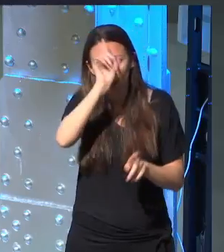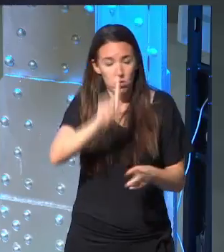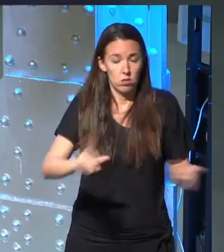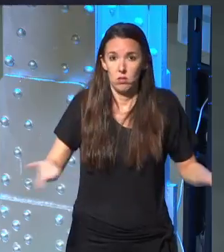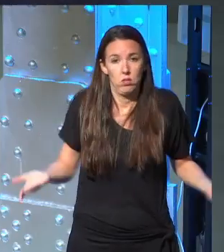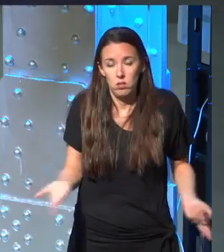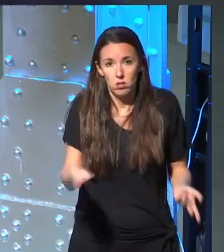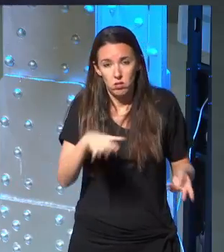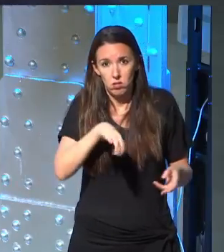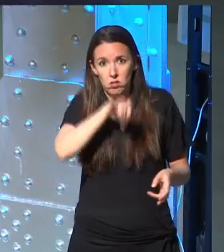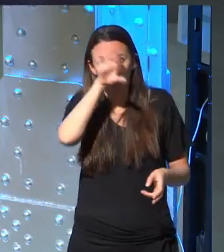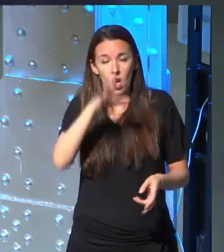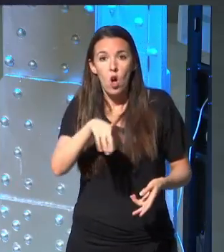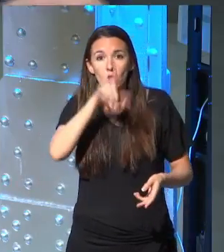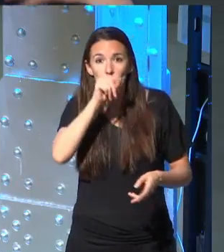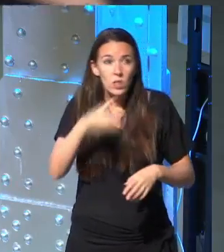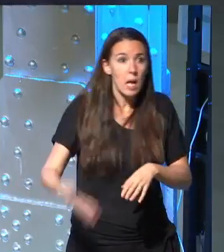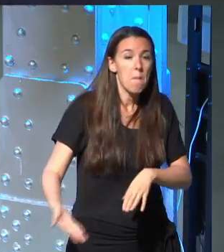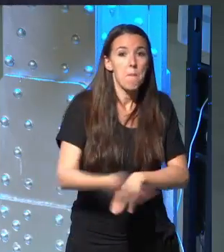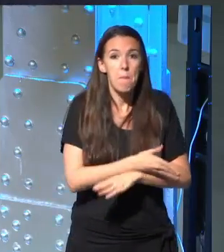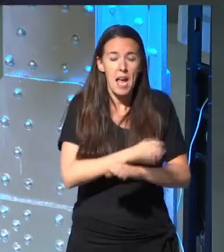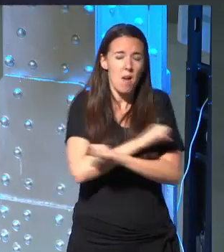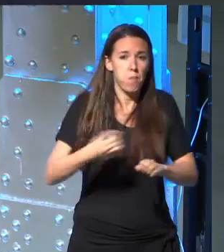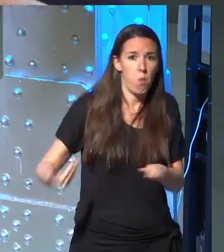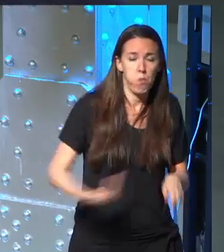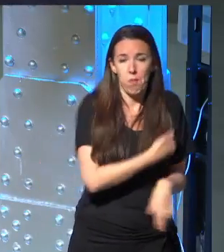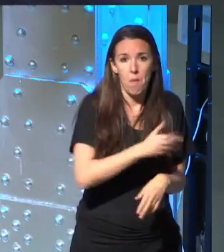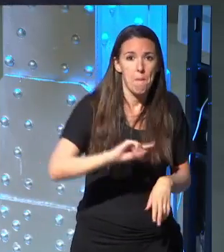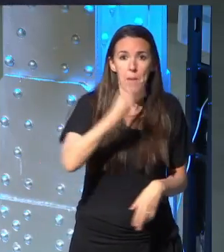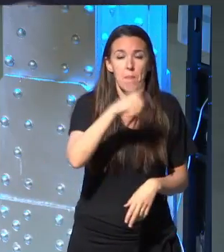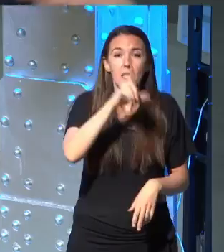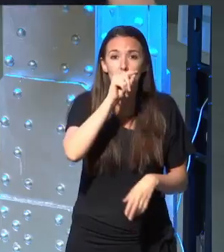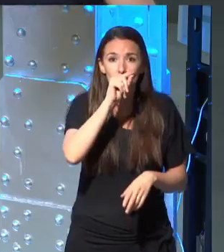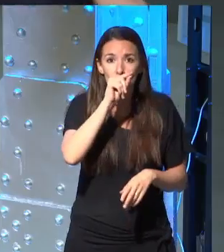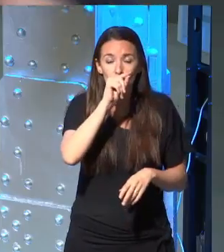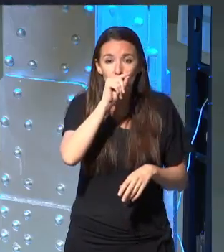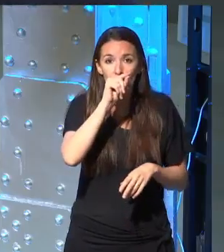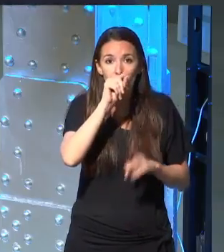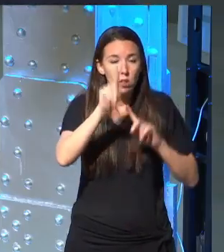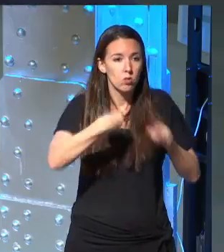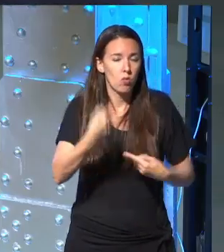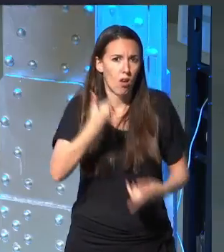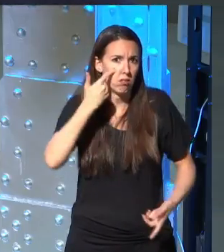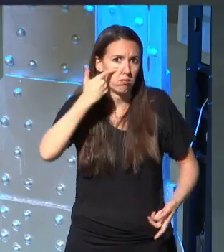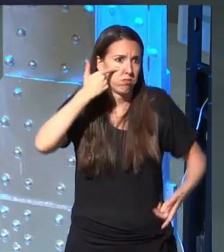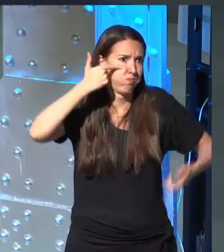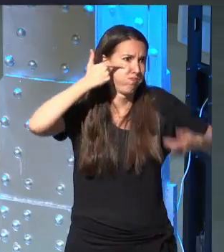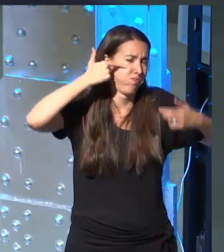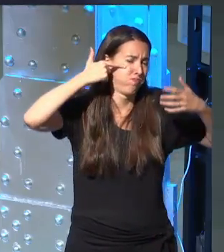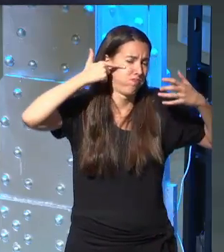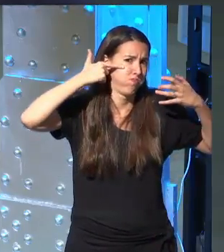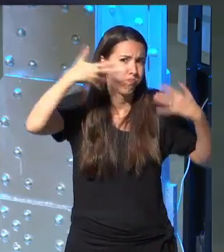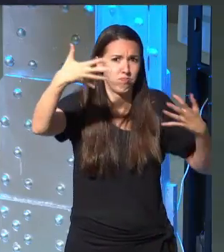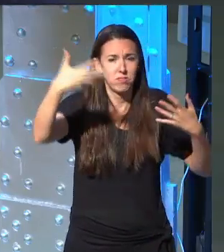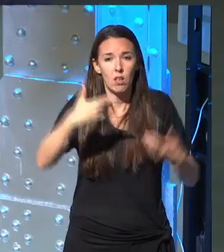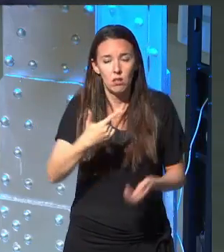Digamos que el Twitter preatentado volvió, o sea, el peor Twitter preatentado volvió por todo lo alto, ¿no? Entonces en ese